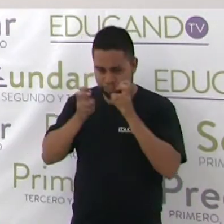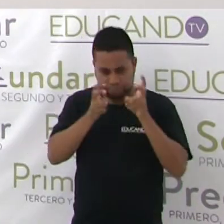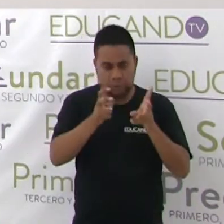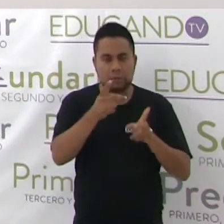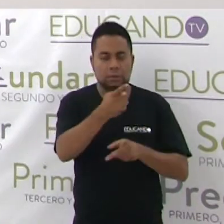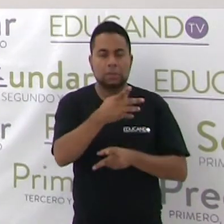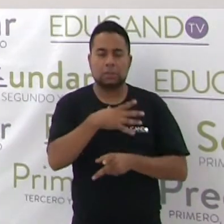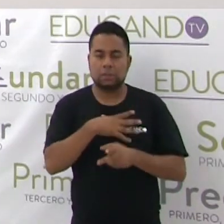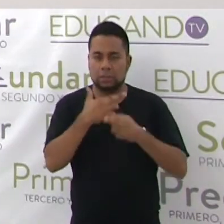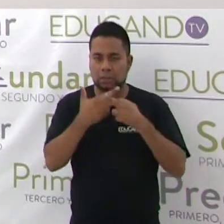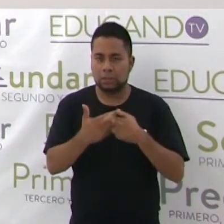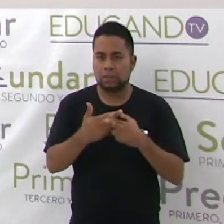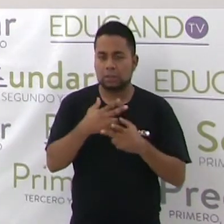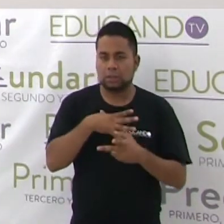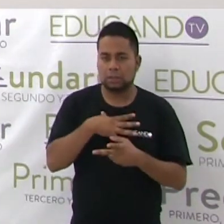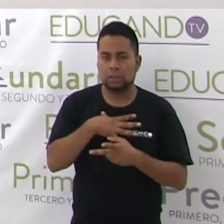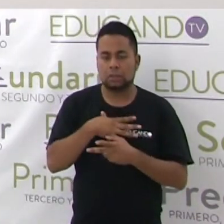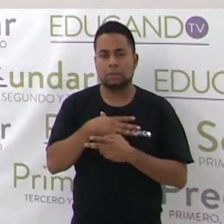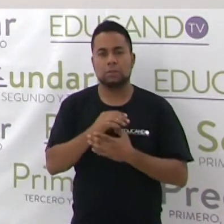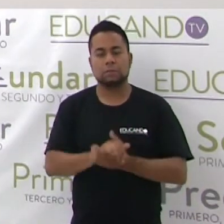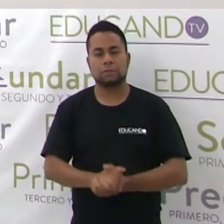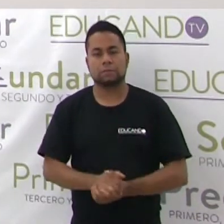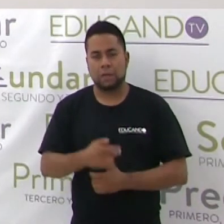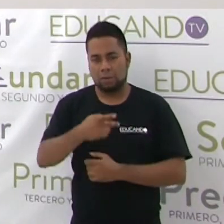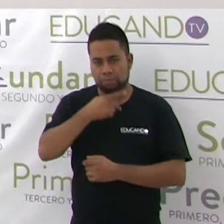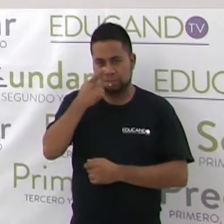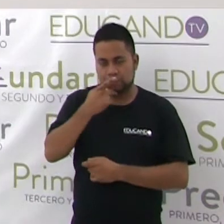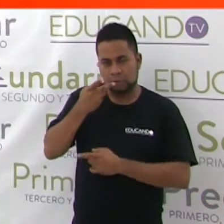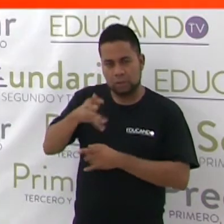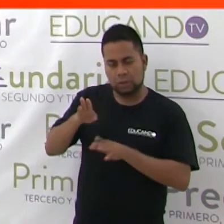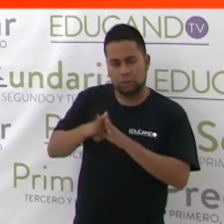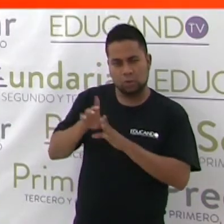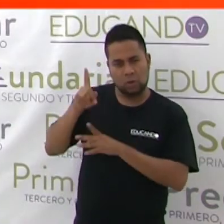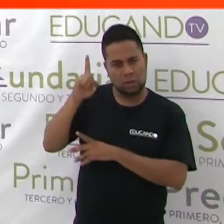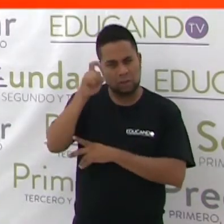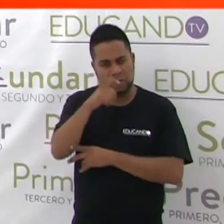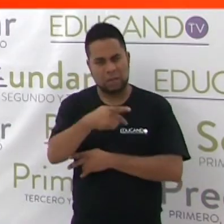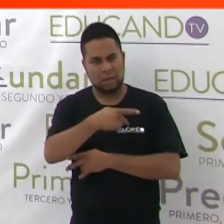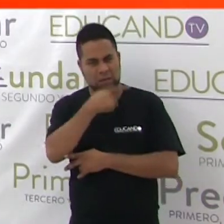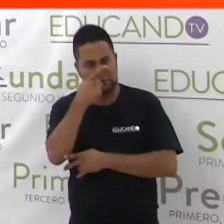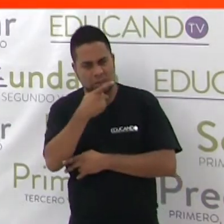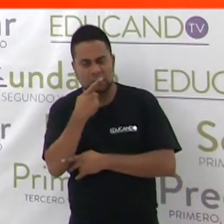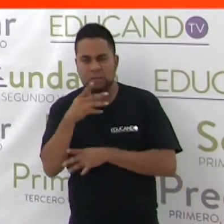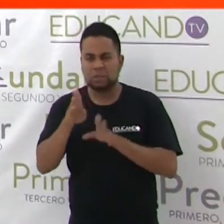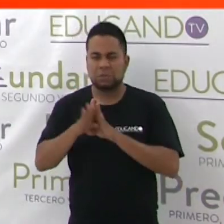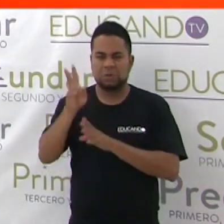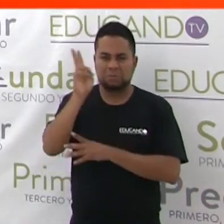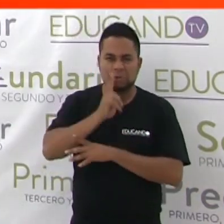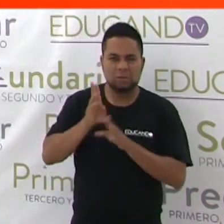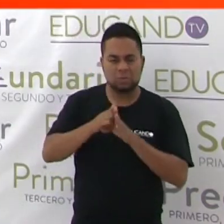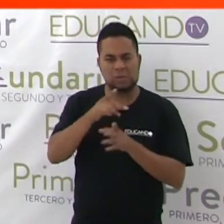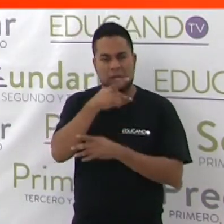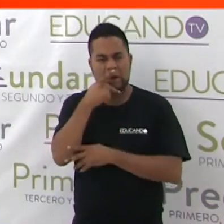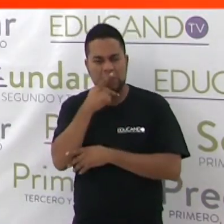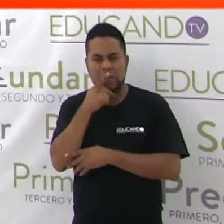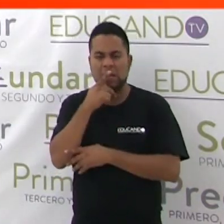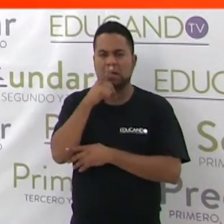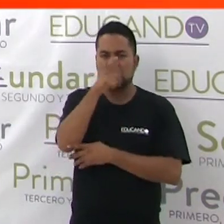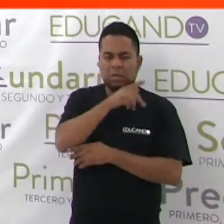donde tenemos Yizad, Zitzad, Ziero. Es un poquito complicado a veces tratar de hablar con la